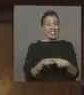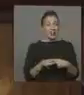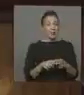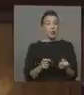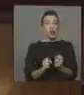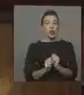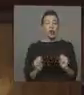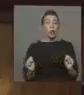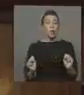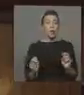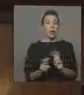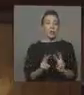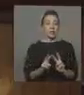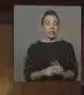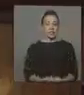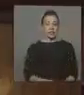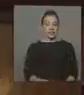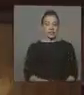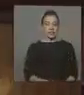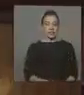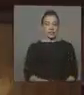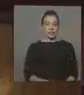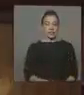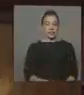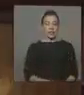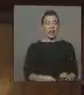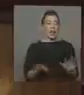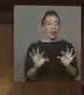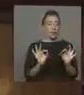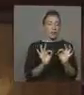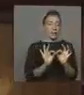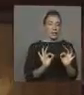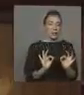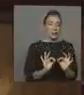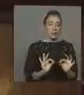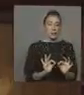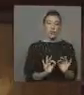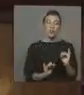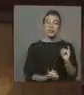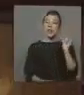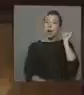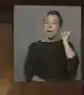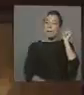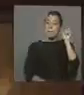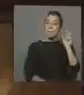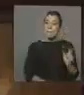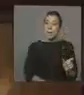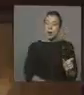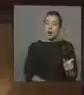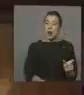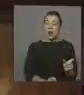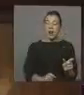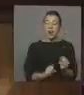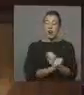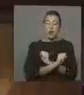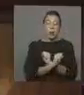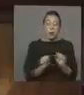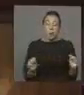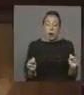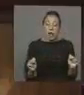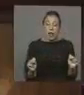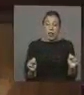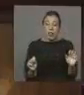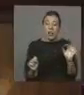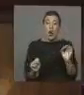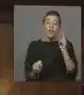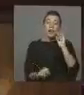podría tener lugar. En esos casos específicos en que la mujer es incapaz o está incapacitada o es